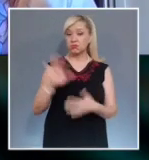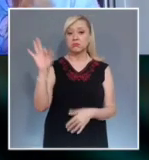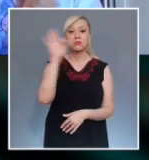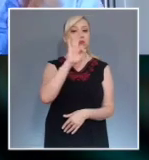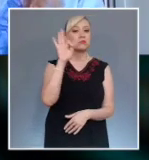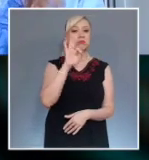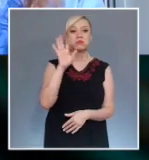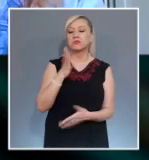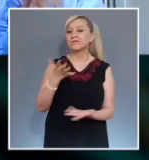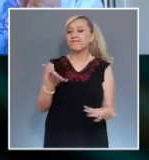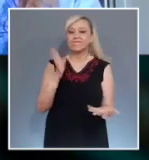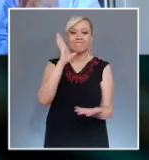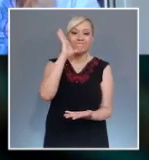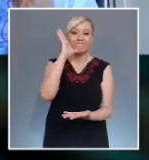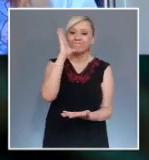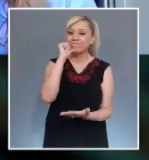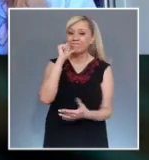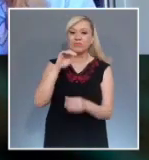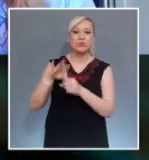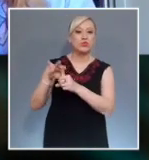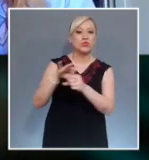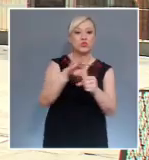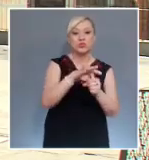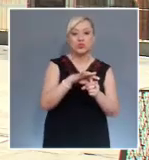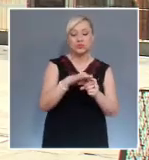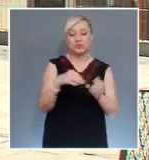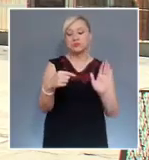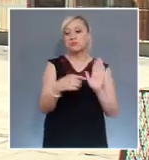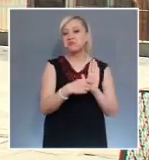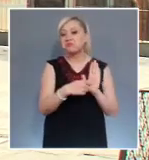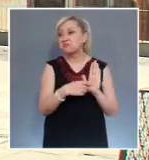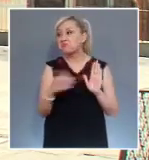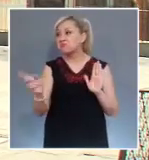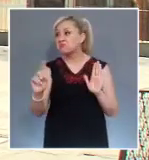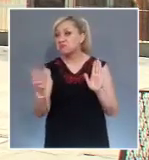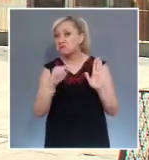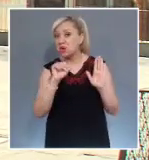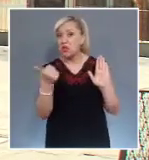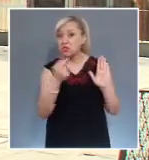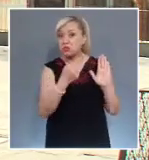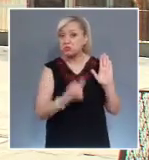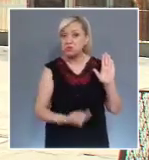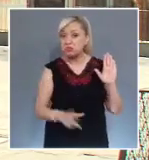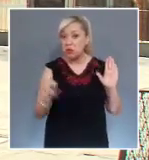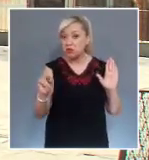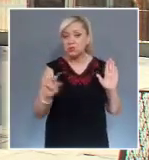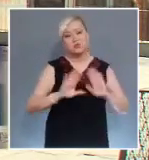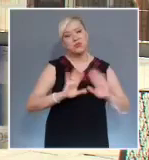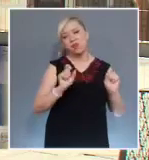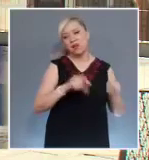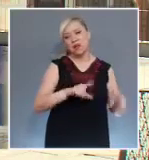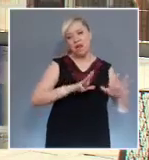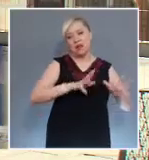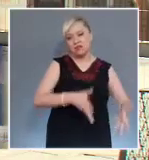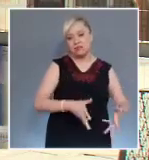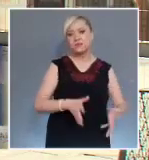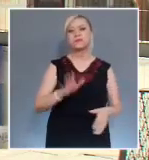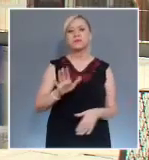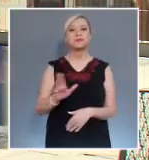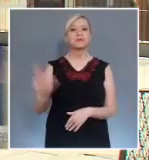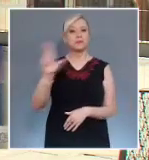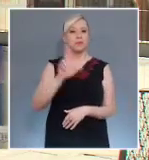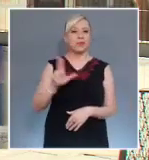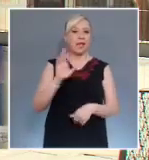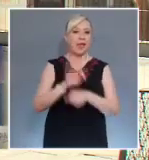invalidar las normas siguen vigentes El amparo en revisión listado para la sesión de este martes fue retirado por